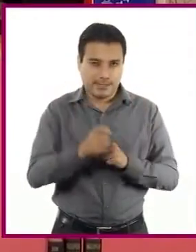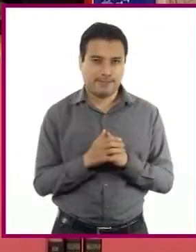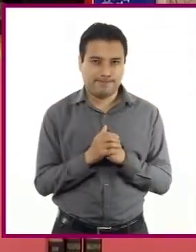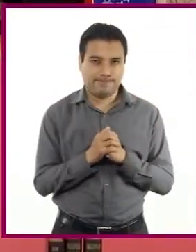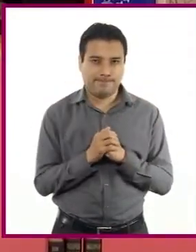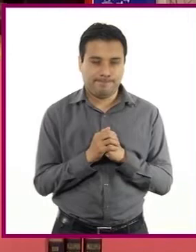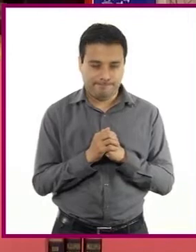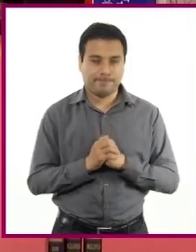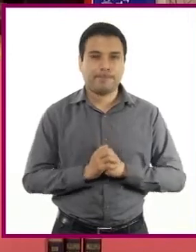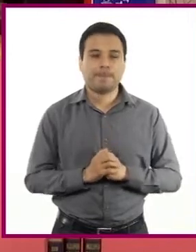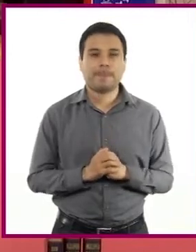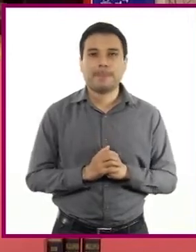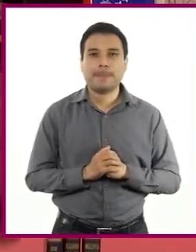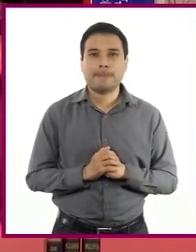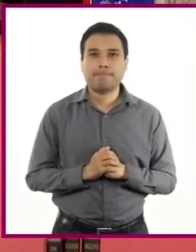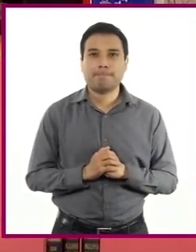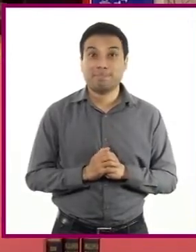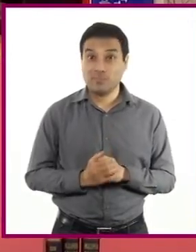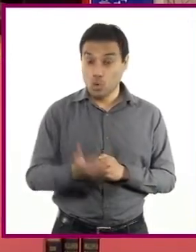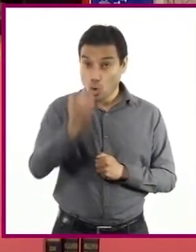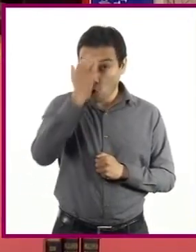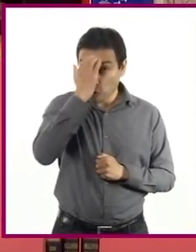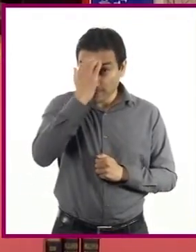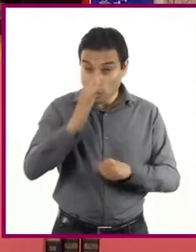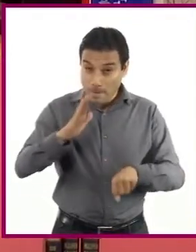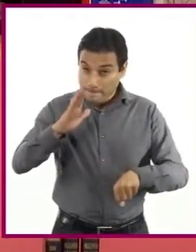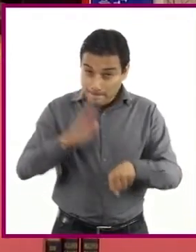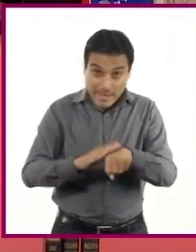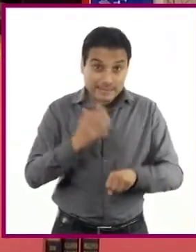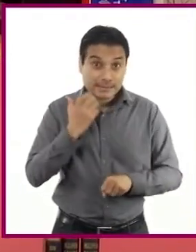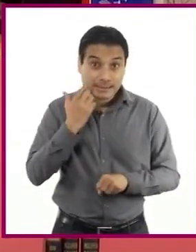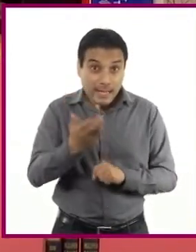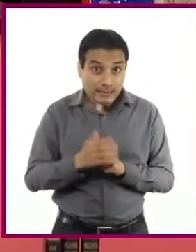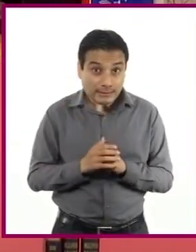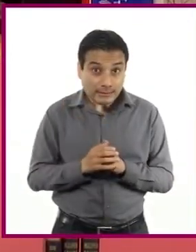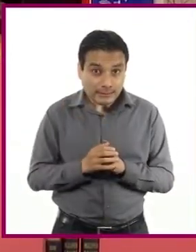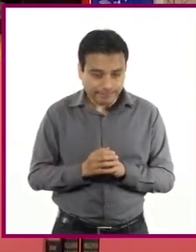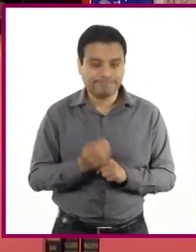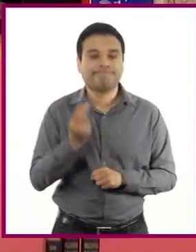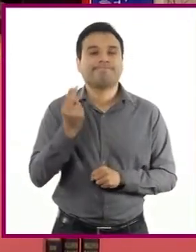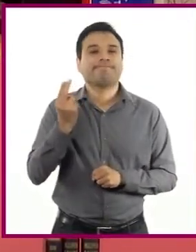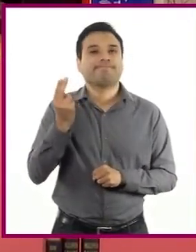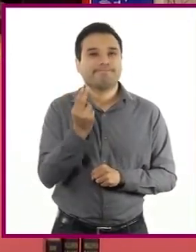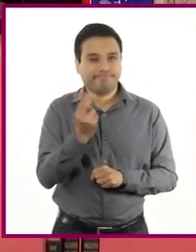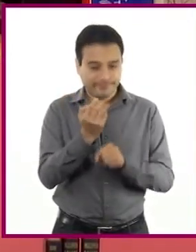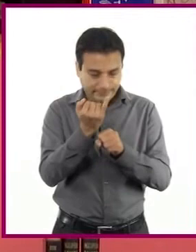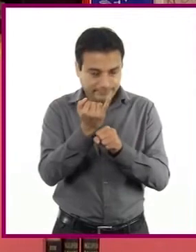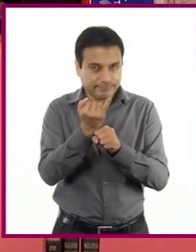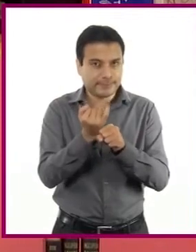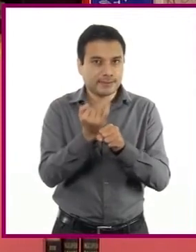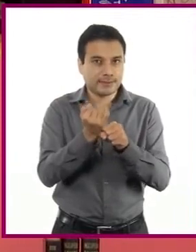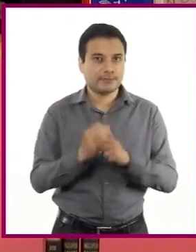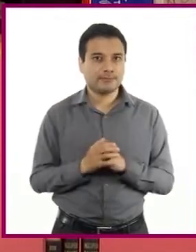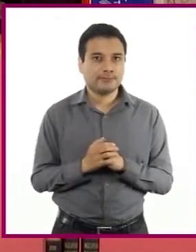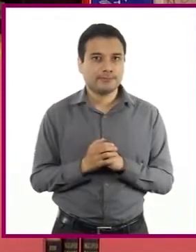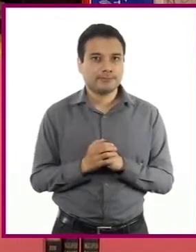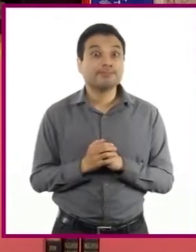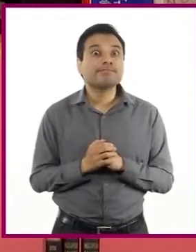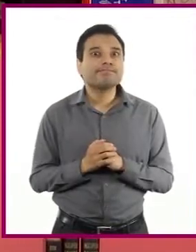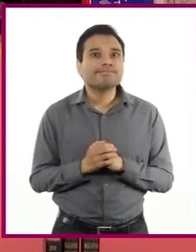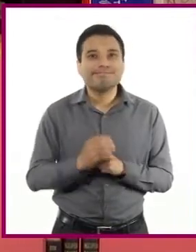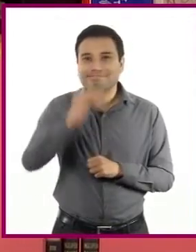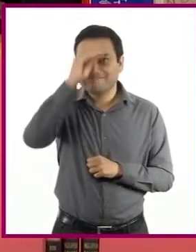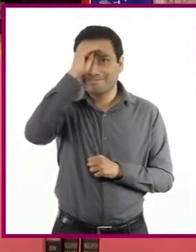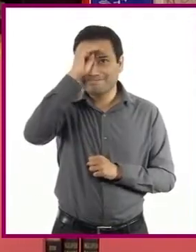el conocimiento ampliar, hay que consultar. ¿Qué idea pasó por su mente? El